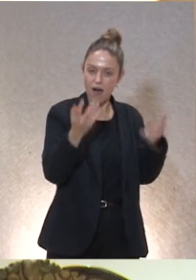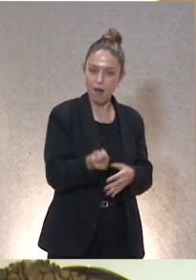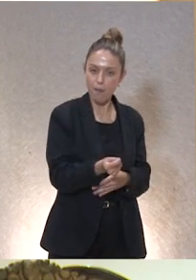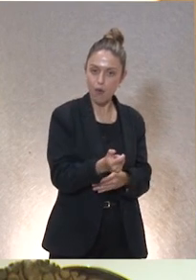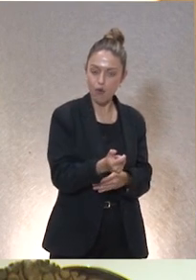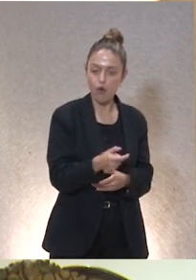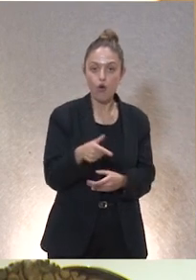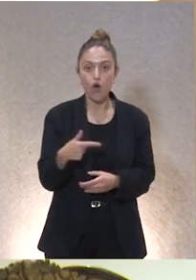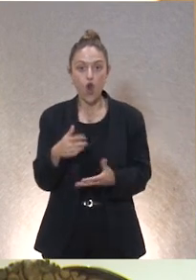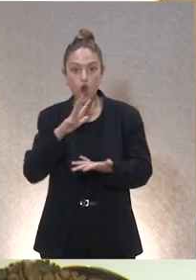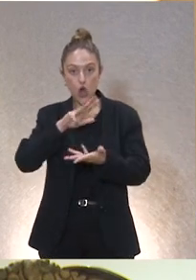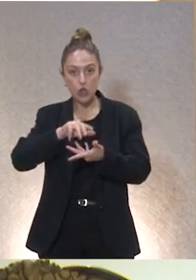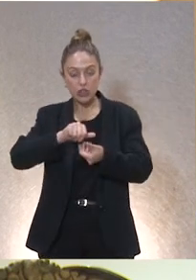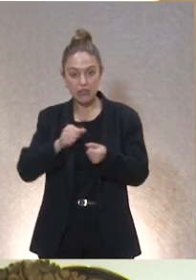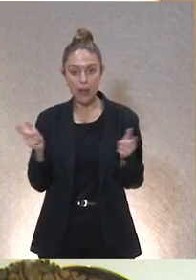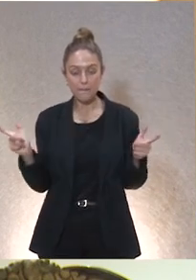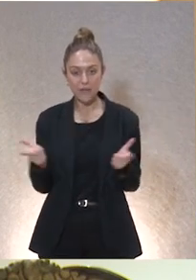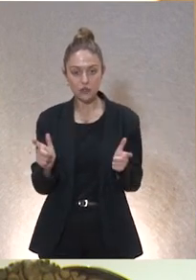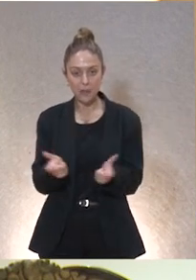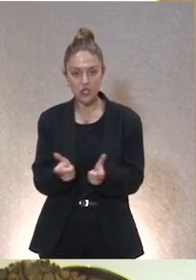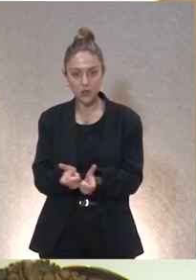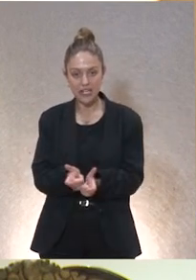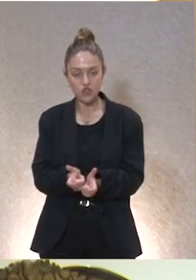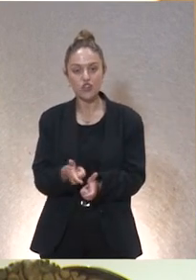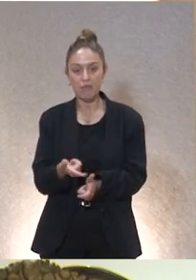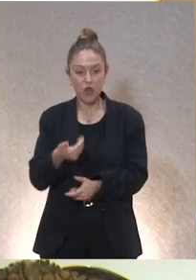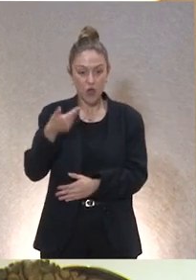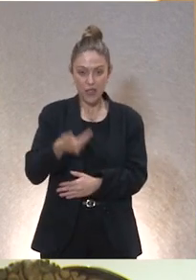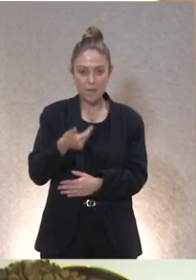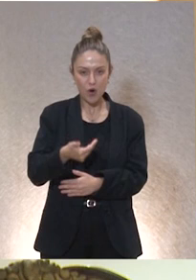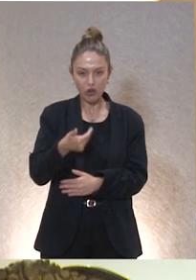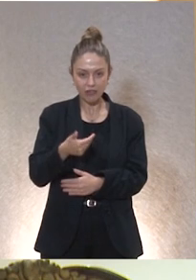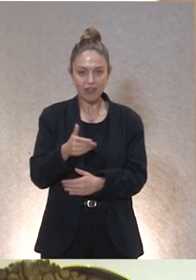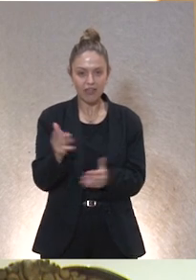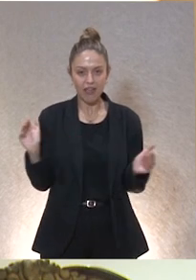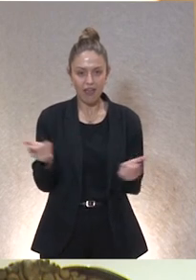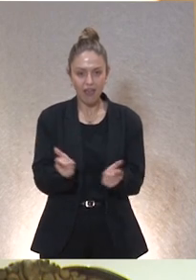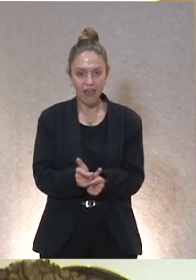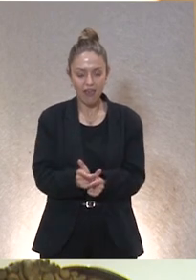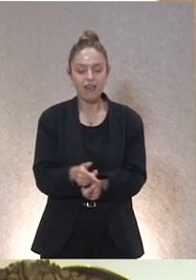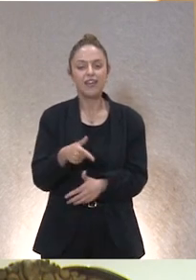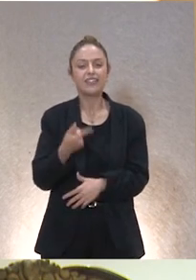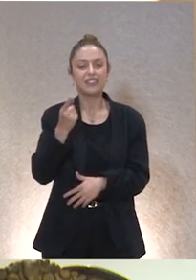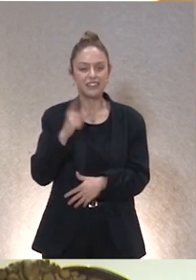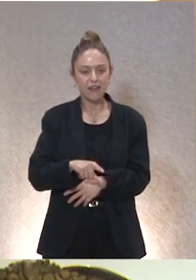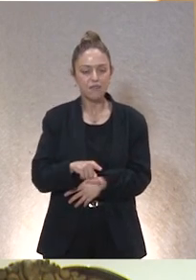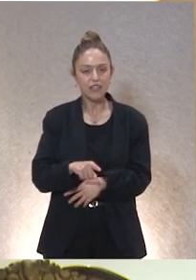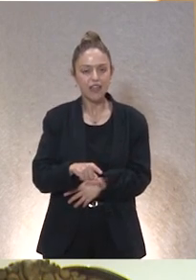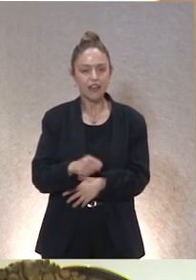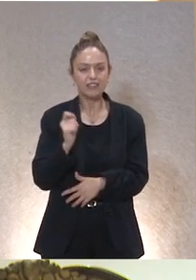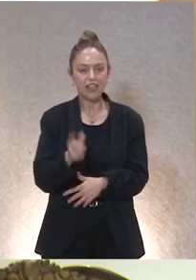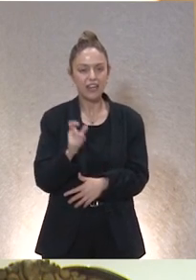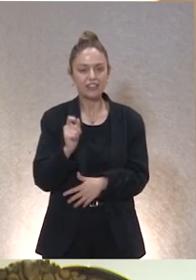disminuyen las noticias se reduce lo fundamental de ellas y también con demasiada frecuencia llenamos ese